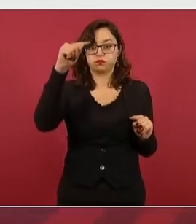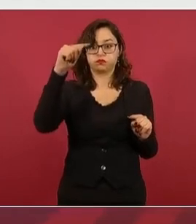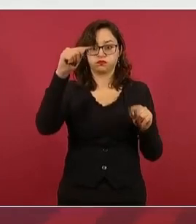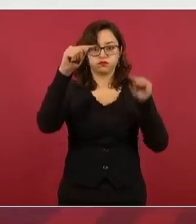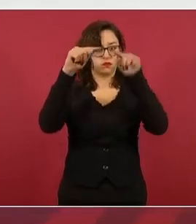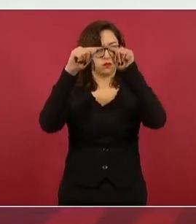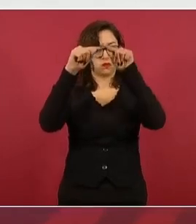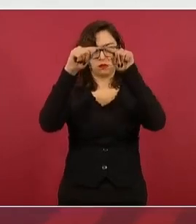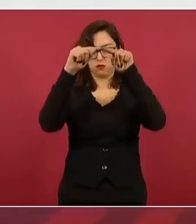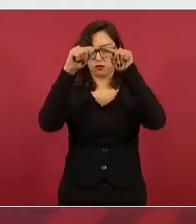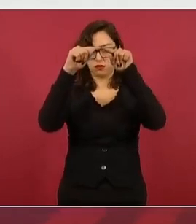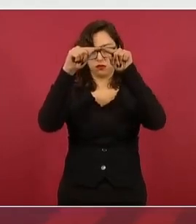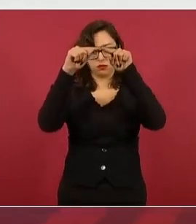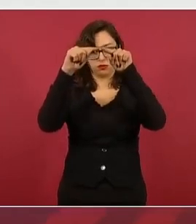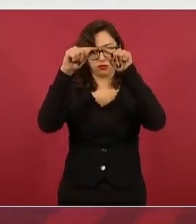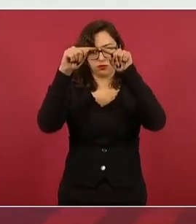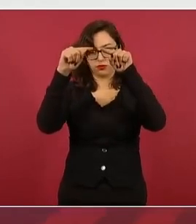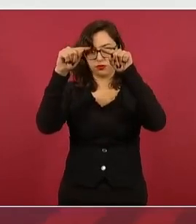y nos